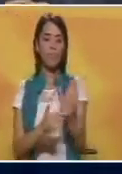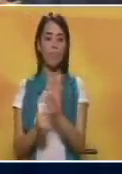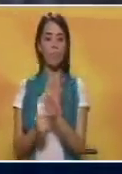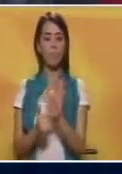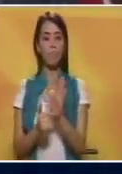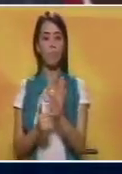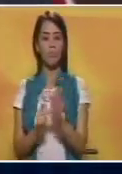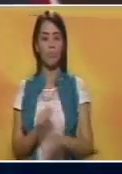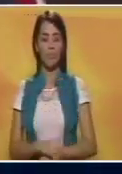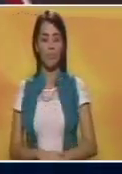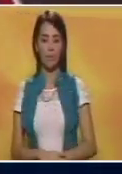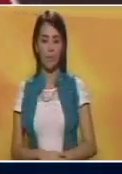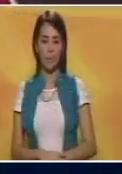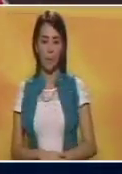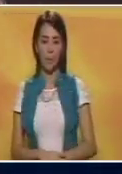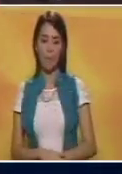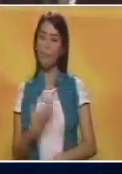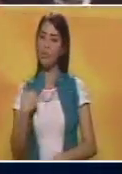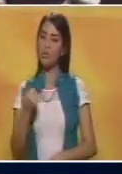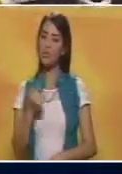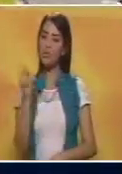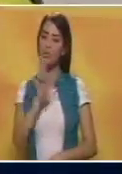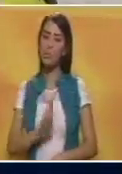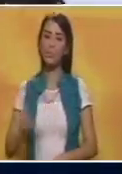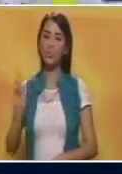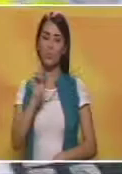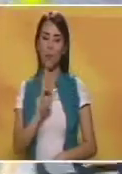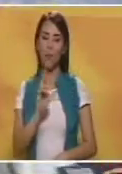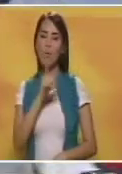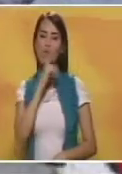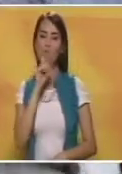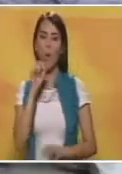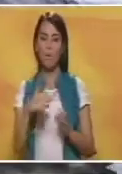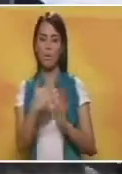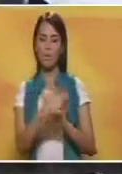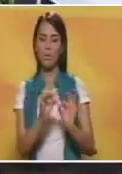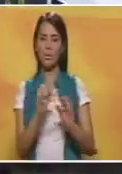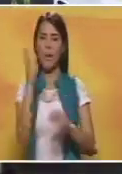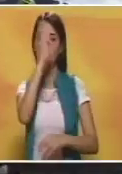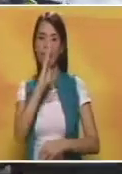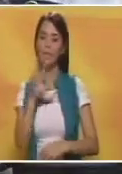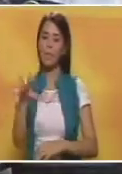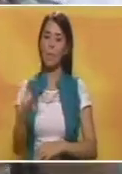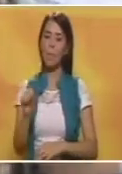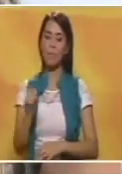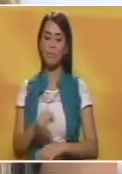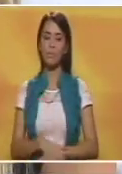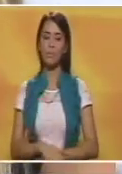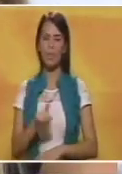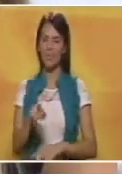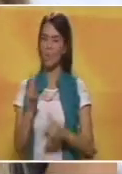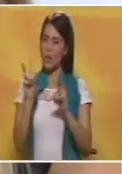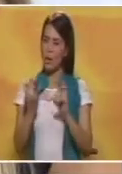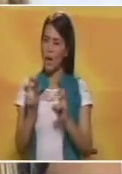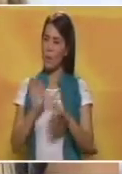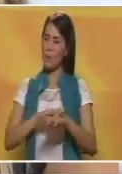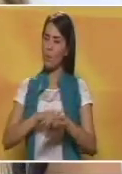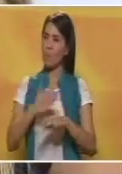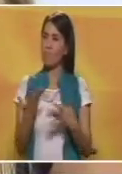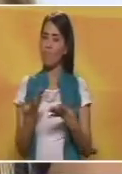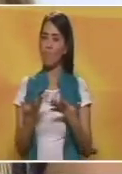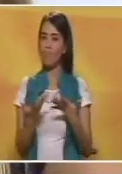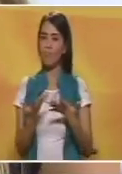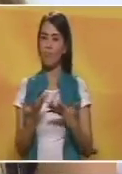sustentable este nosotros utilizamos poliamidas biodegradables están patentadas en brasil este esto es algo muy raro esto llevó muchísimo